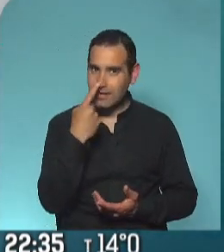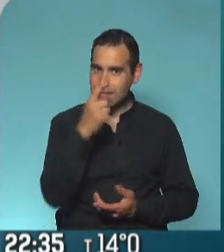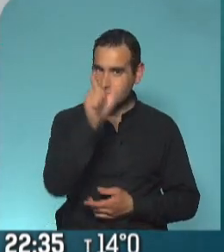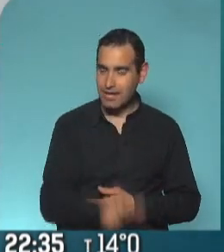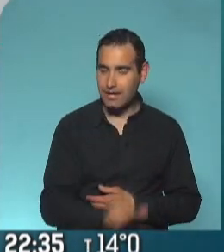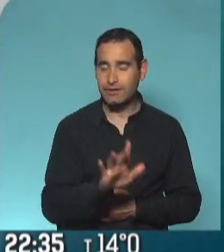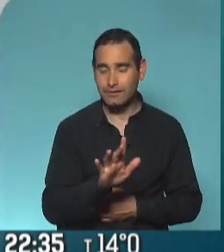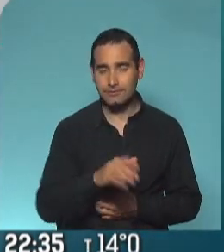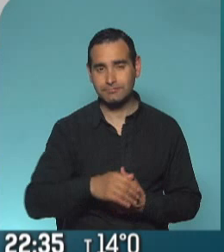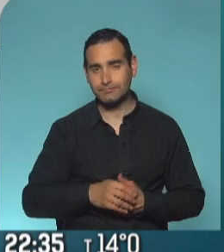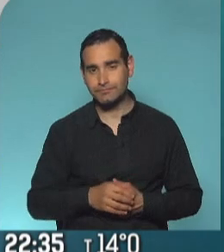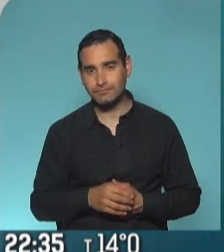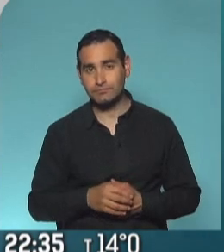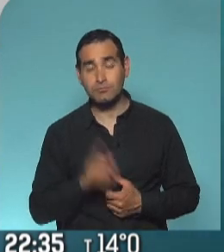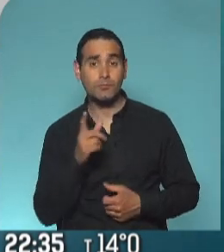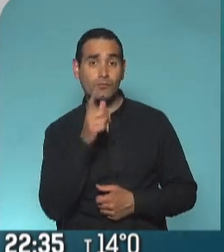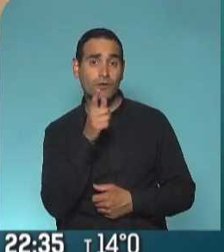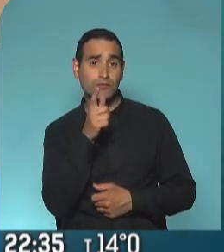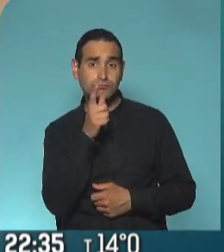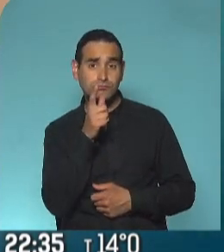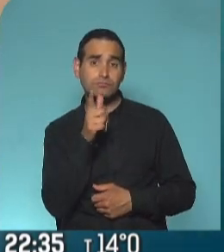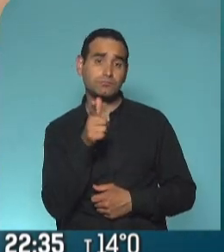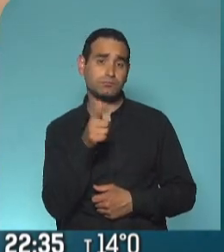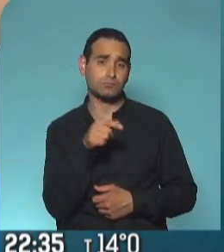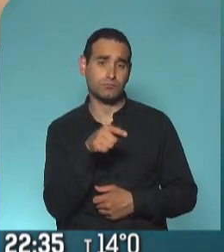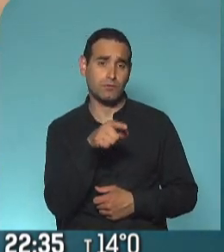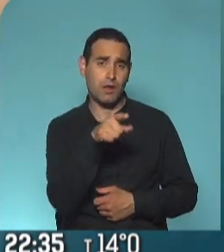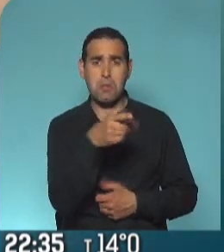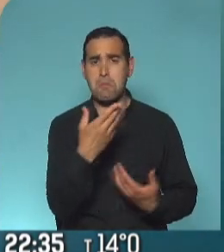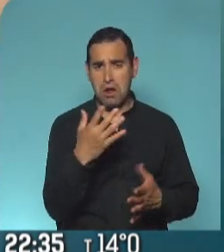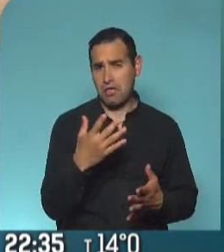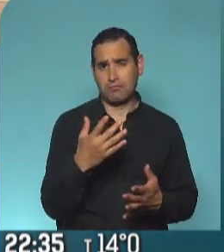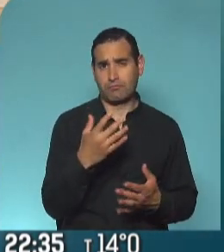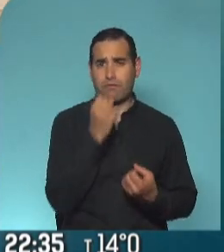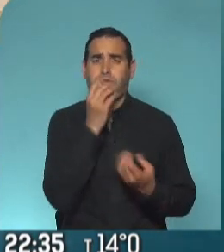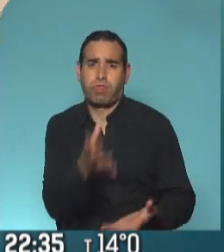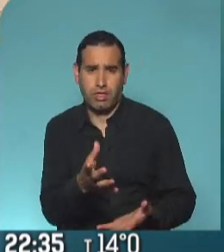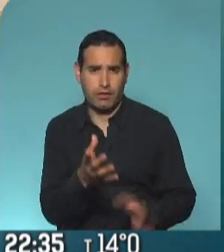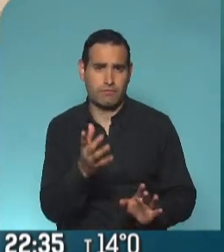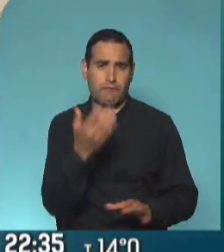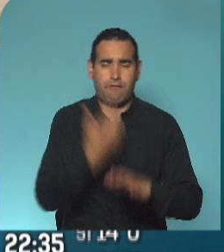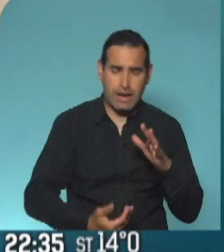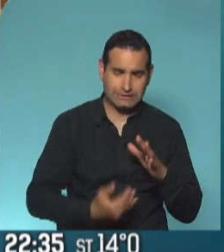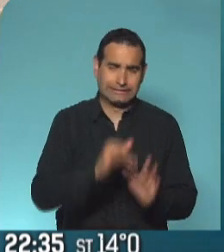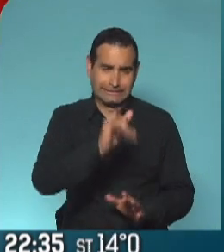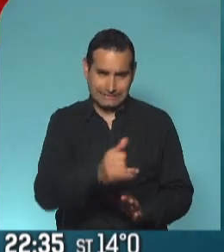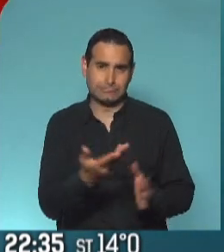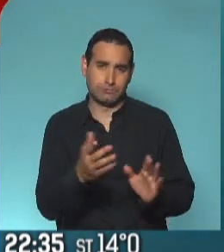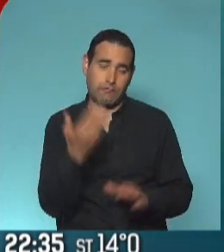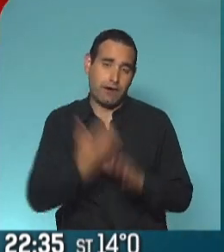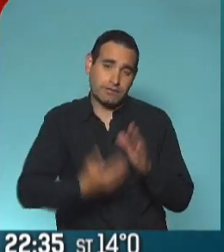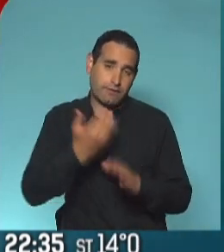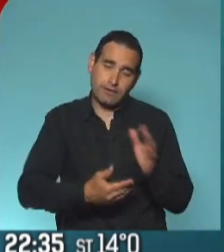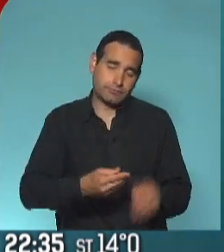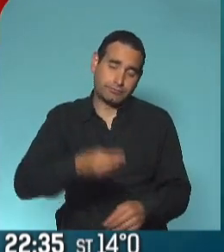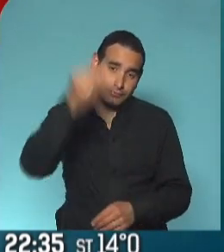A mí me parece que si uno, obviamente el hombre puede excederse, puede irse de boca, puede equivocarse, por supuesto, se ha equivocado 100.000